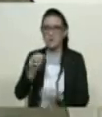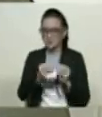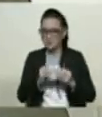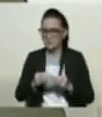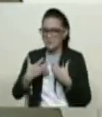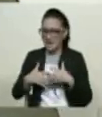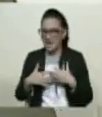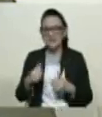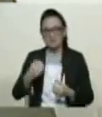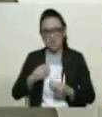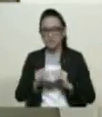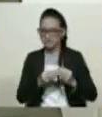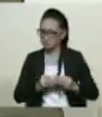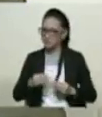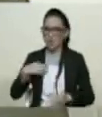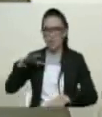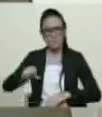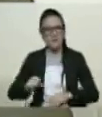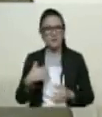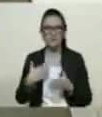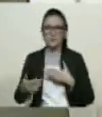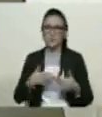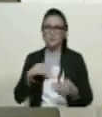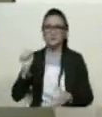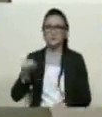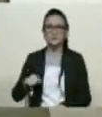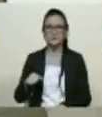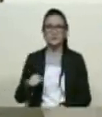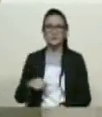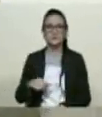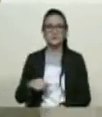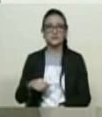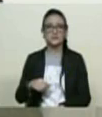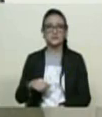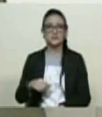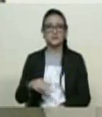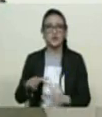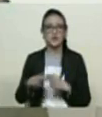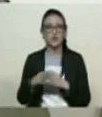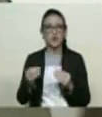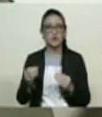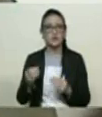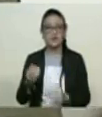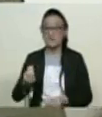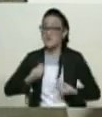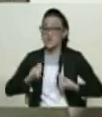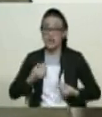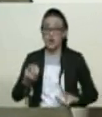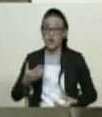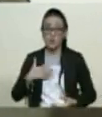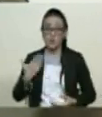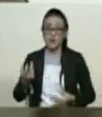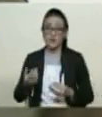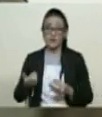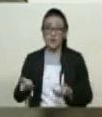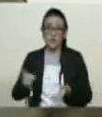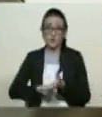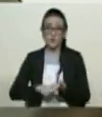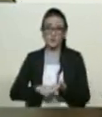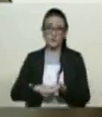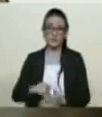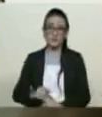reponer. Las máquinas de votación las vamos a reponer, todo lo menos la vida humana y las